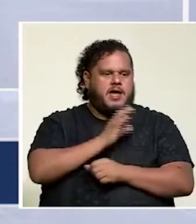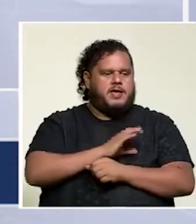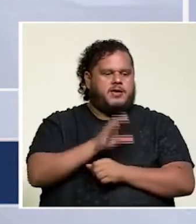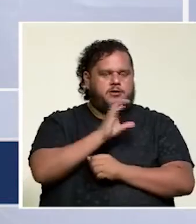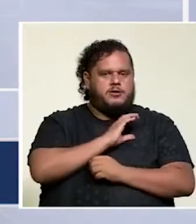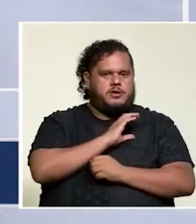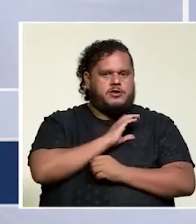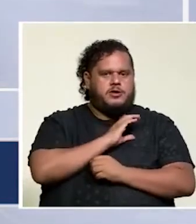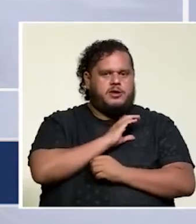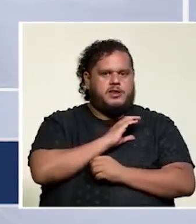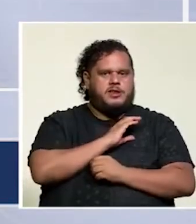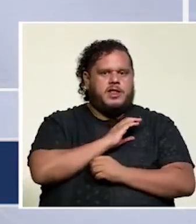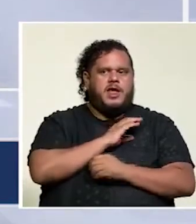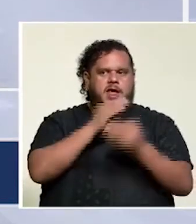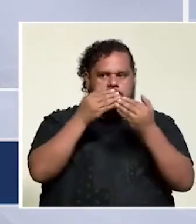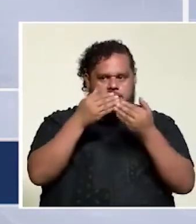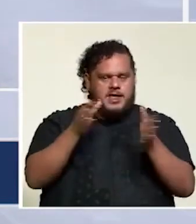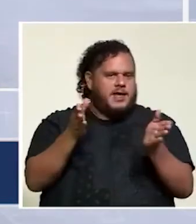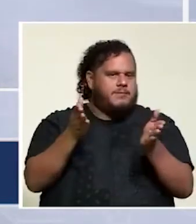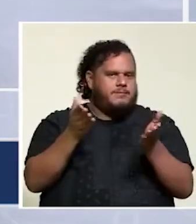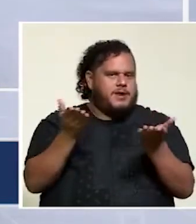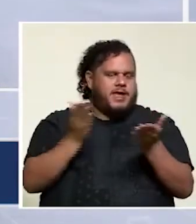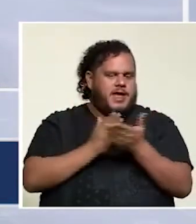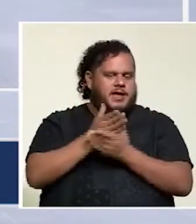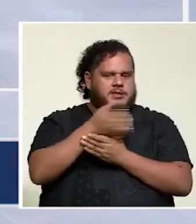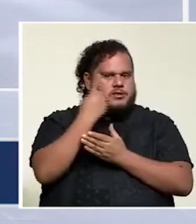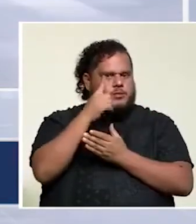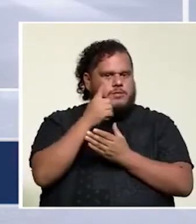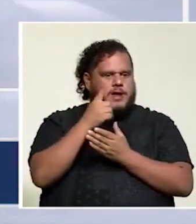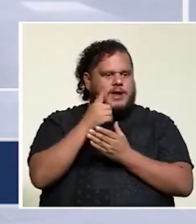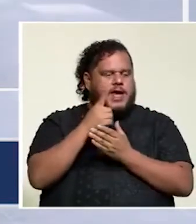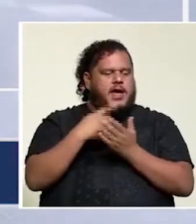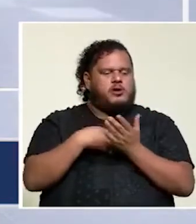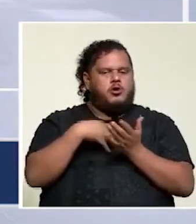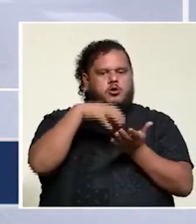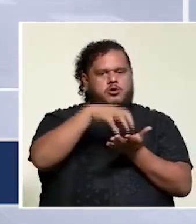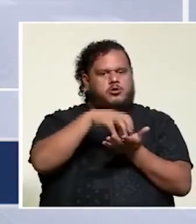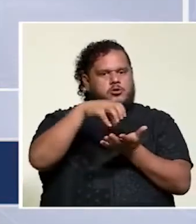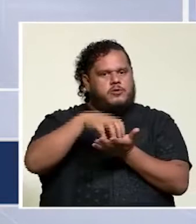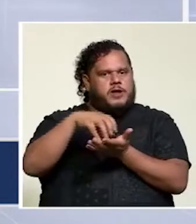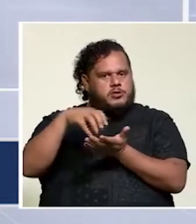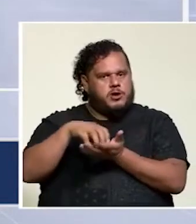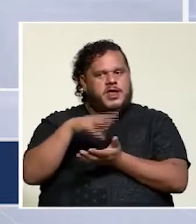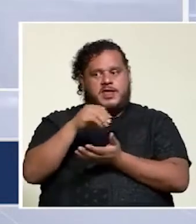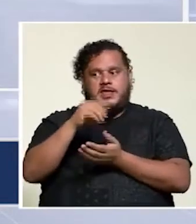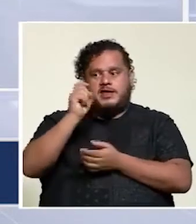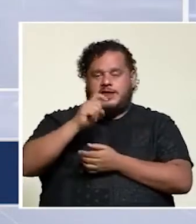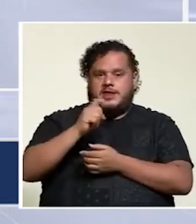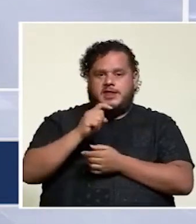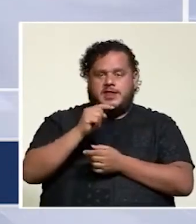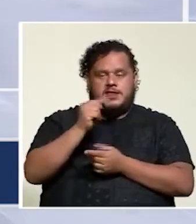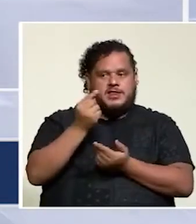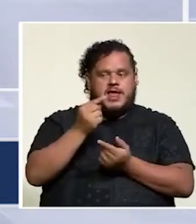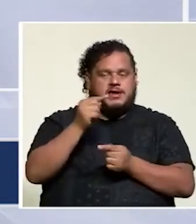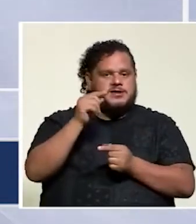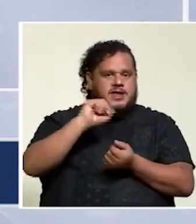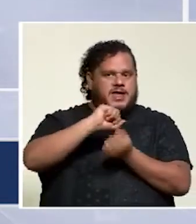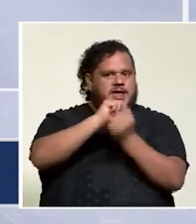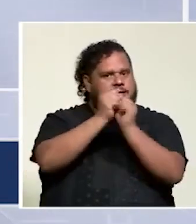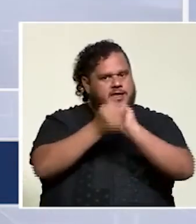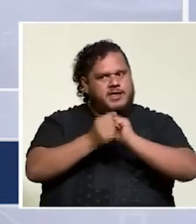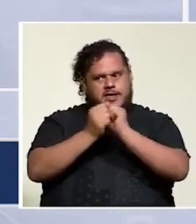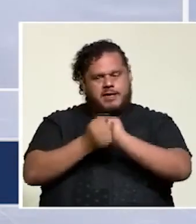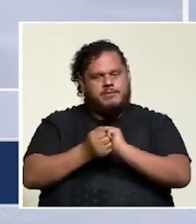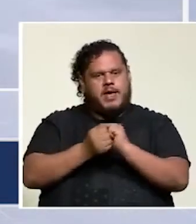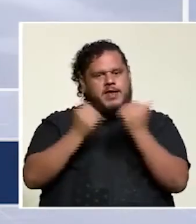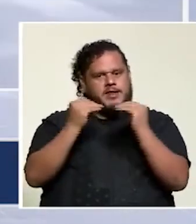condiciones de amplia, digamos, acceso para los actores, y que además no existan distorsiones, digamos, que desnivelen la